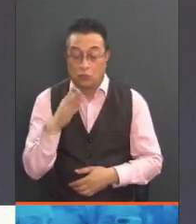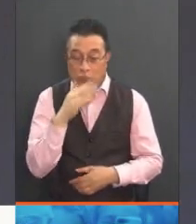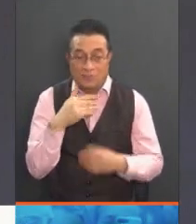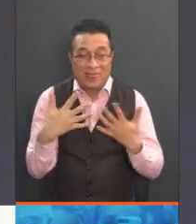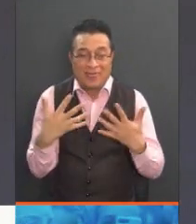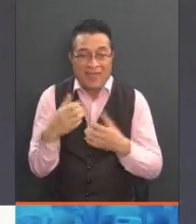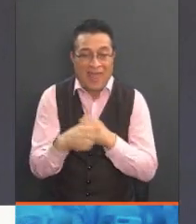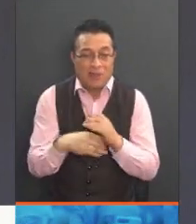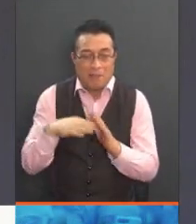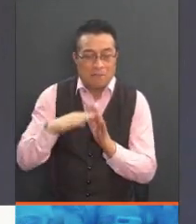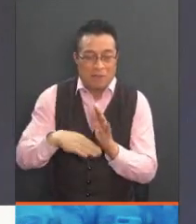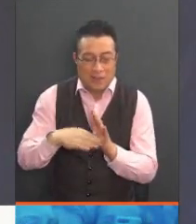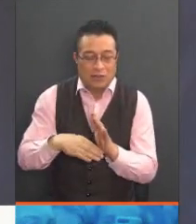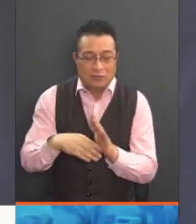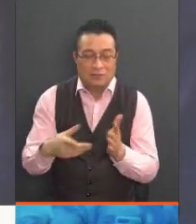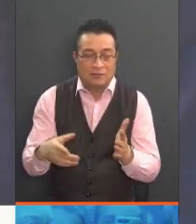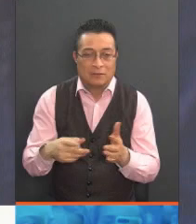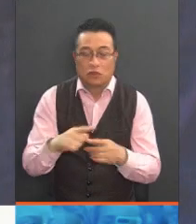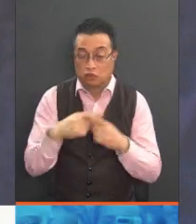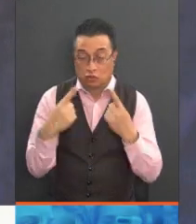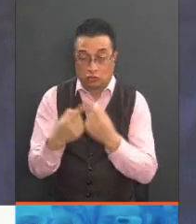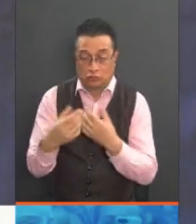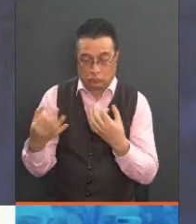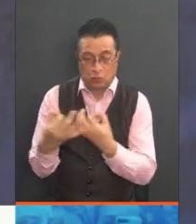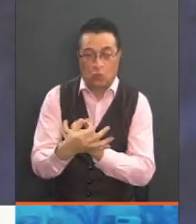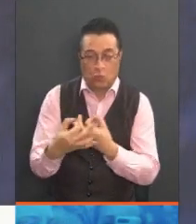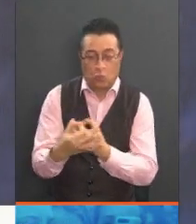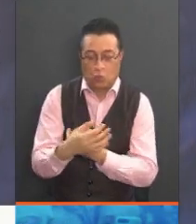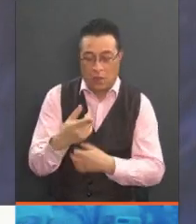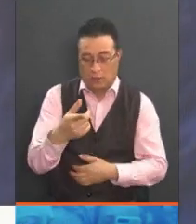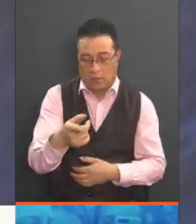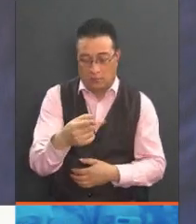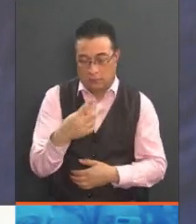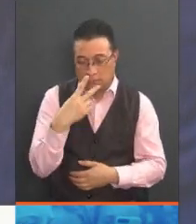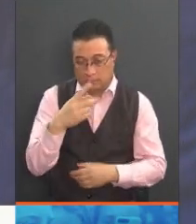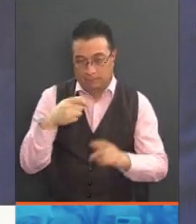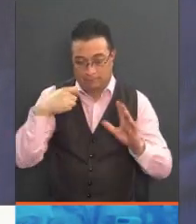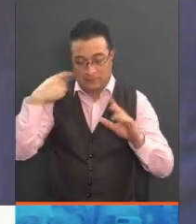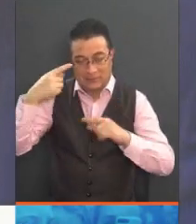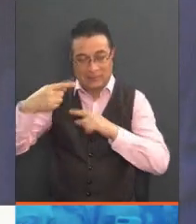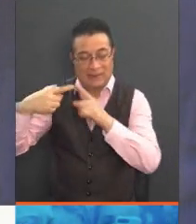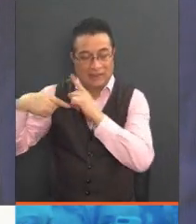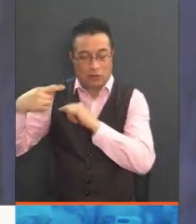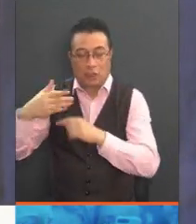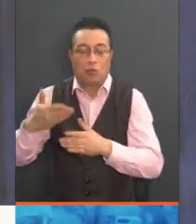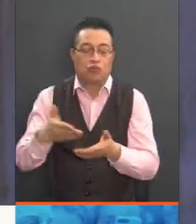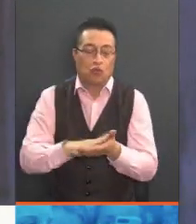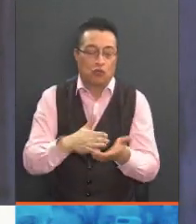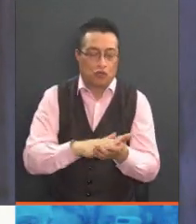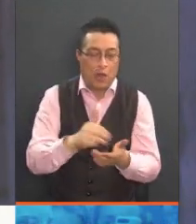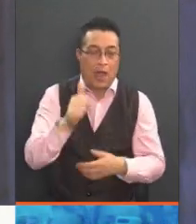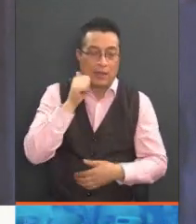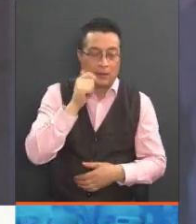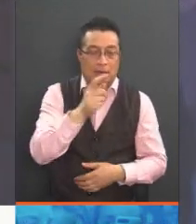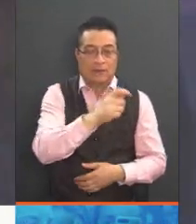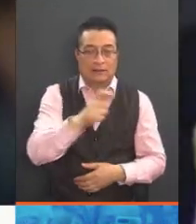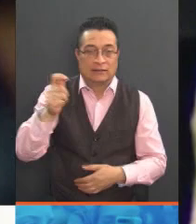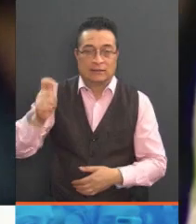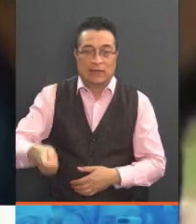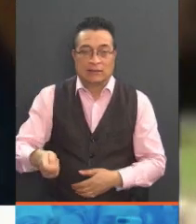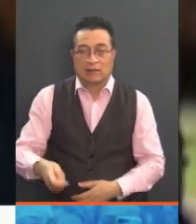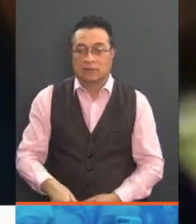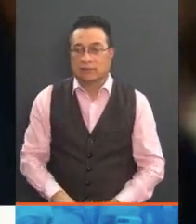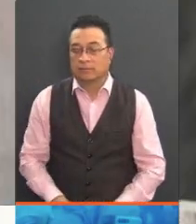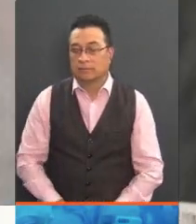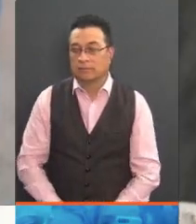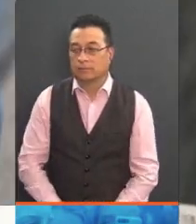Claudia Rally nos cuenta todo eso que yo le he relatado a través de las historias de quienes murieron ayer en Texas.